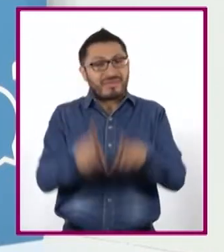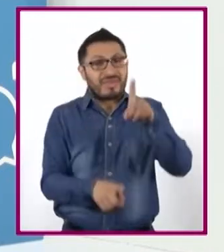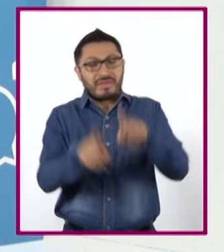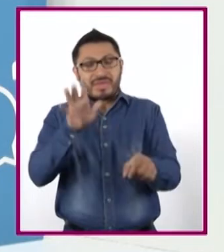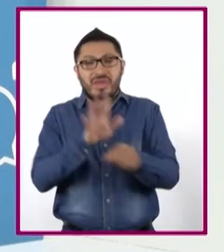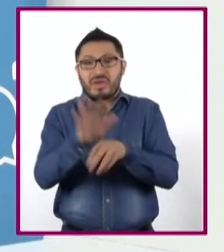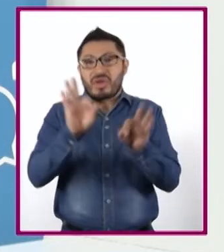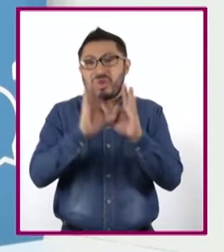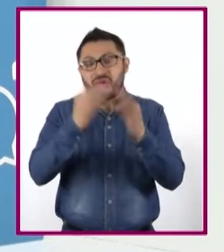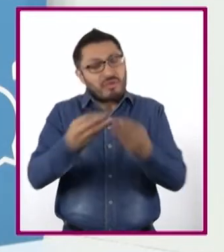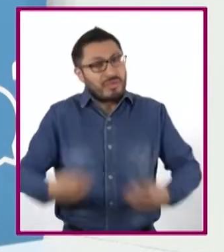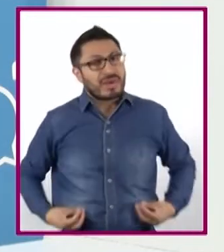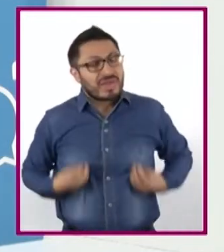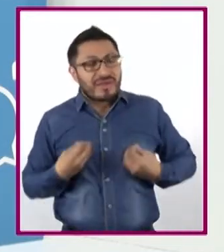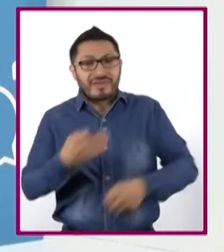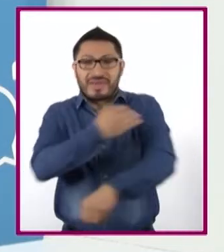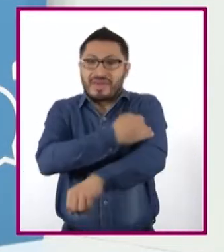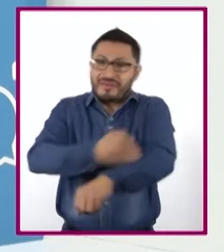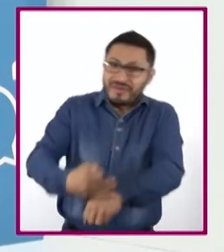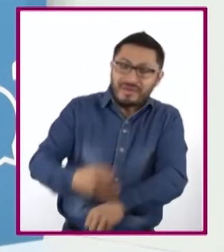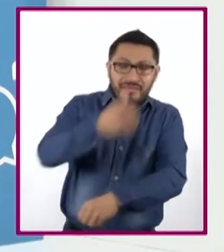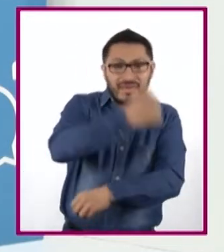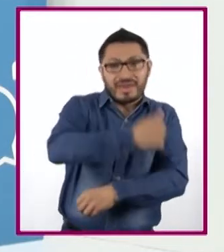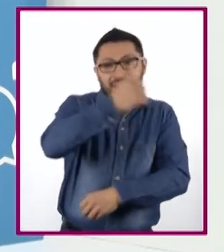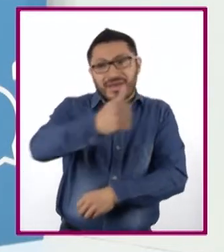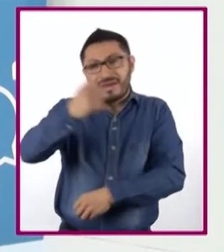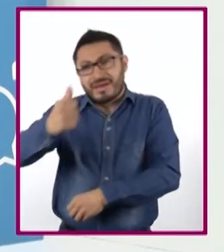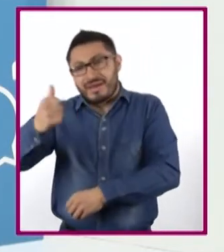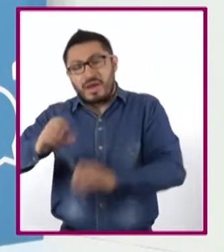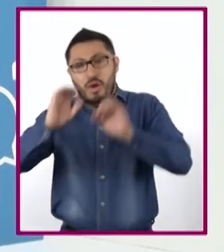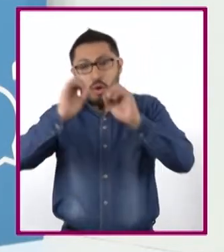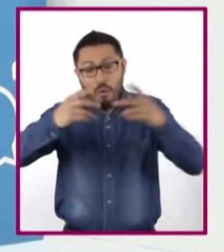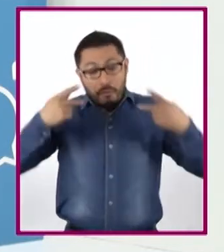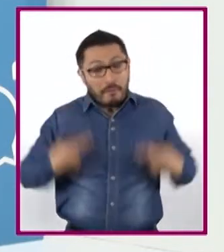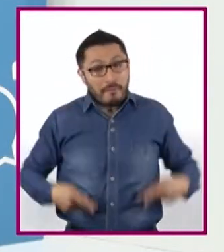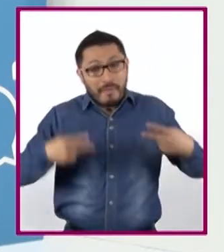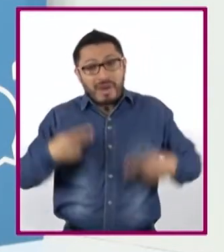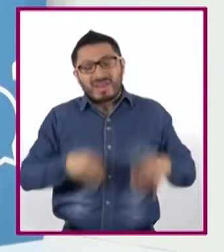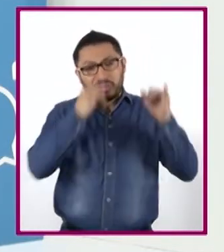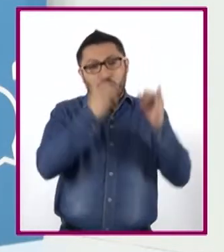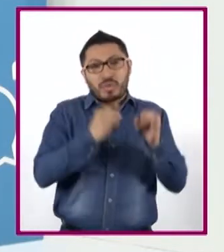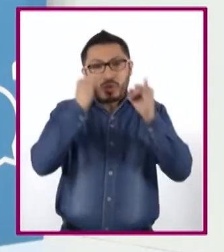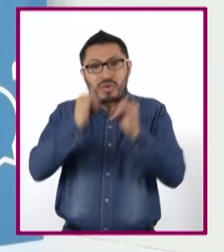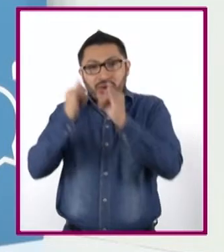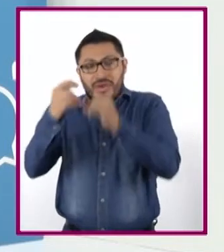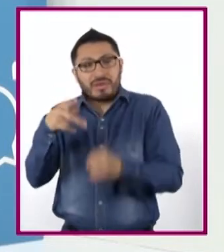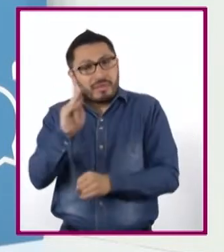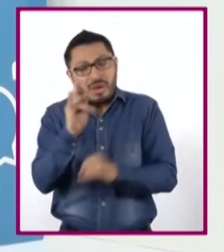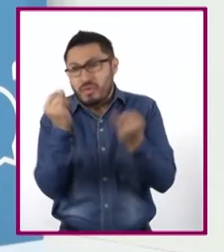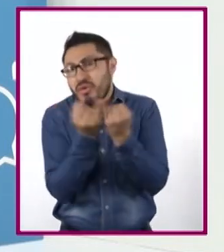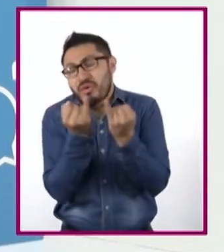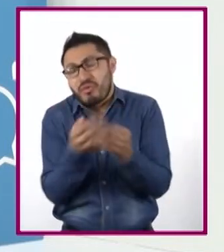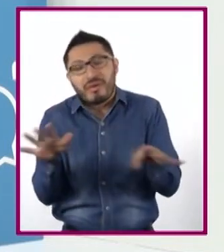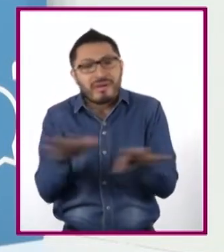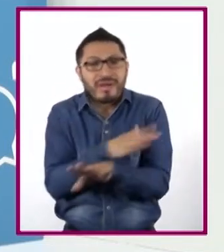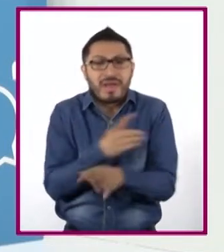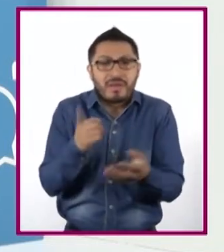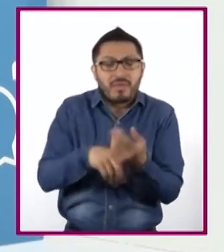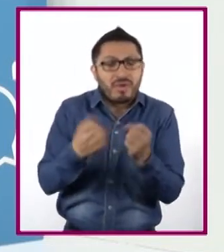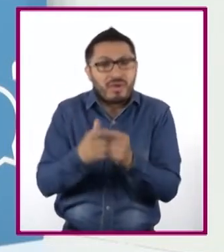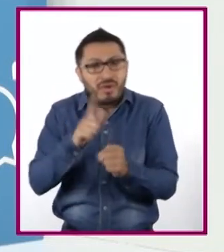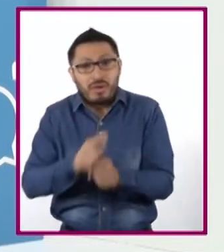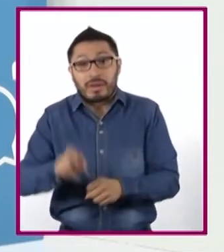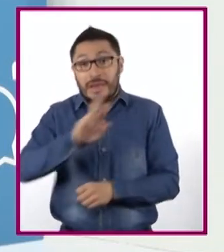de vida de las familias o de las personas, pero también a los cambios en las condiciones sociales. El